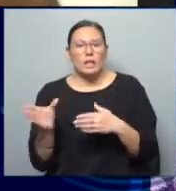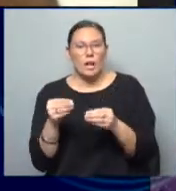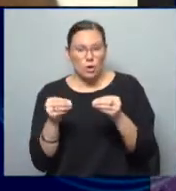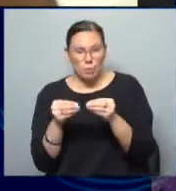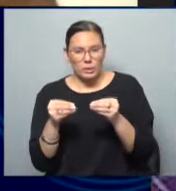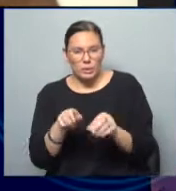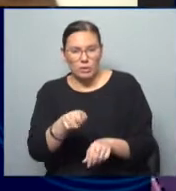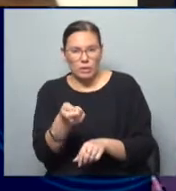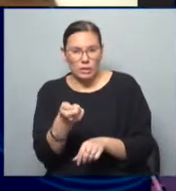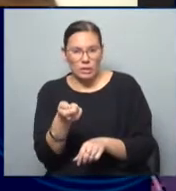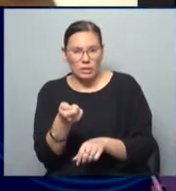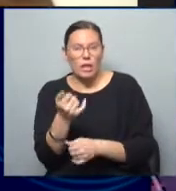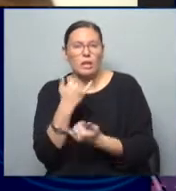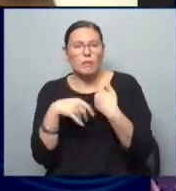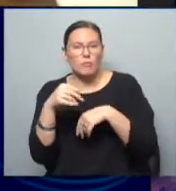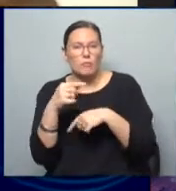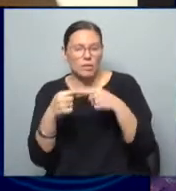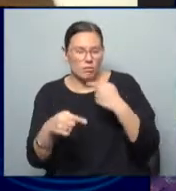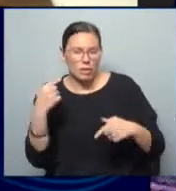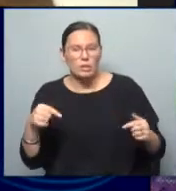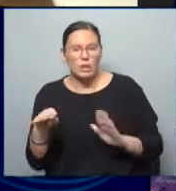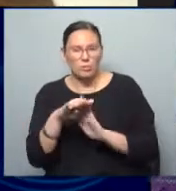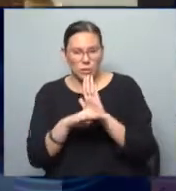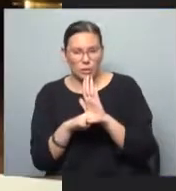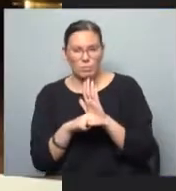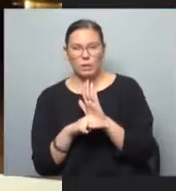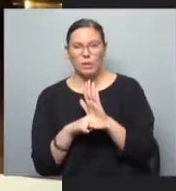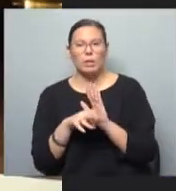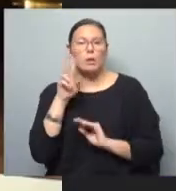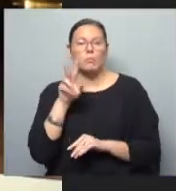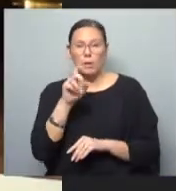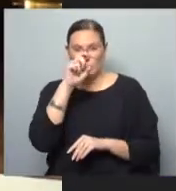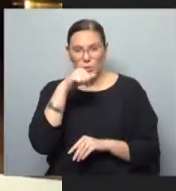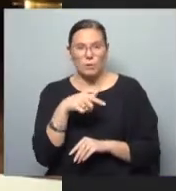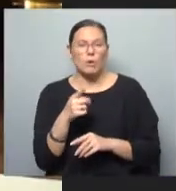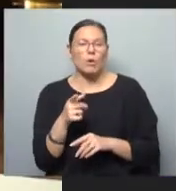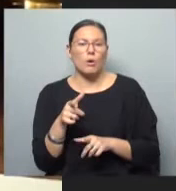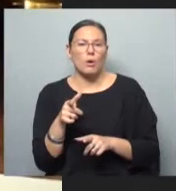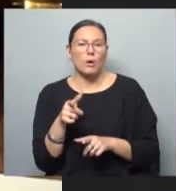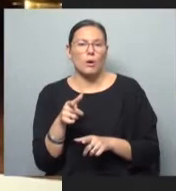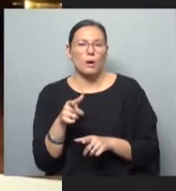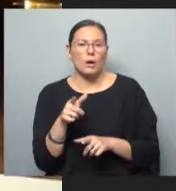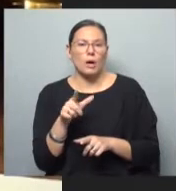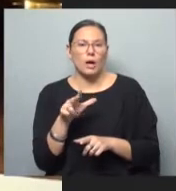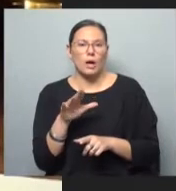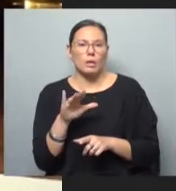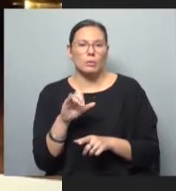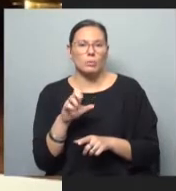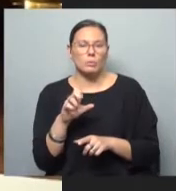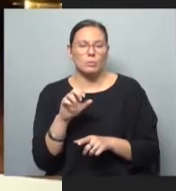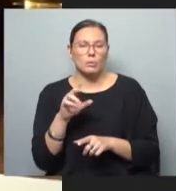canal porque estoy haciendo informes para diferentes programas. En el caso de Mirá Montevideo, obviamente que a Luciana Bucoviner y